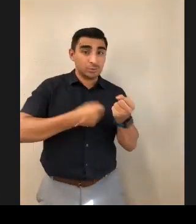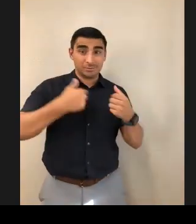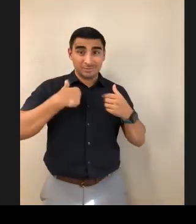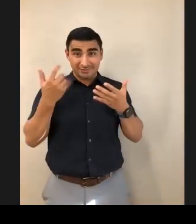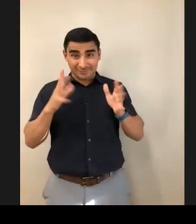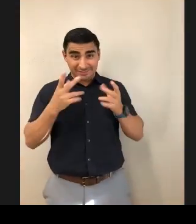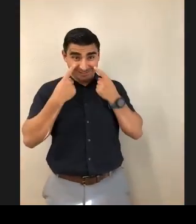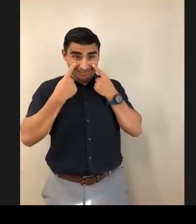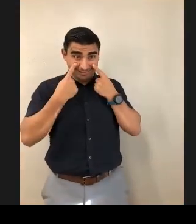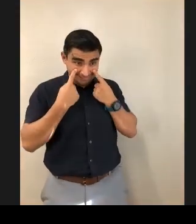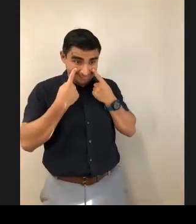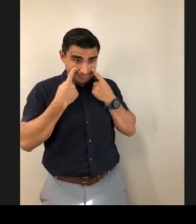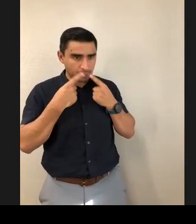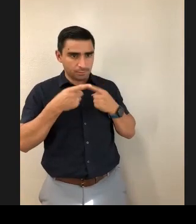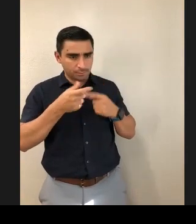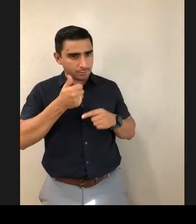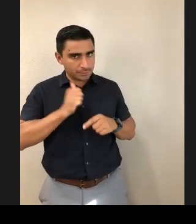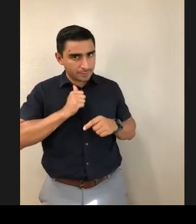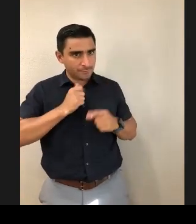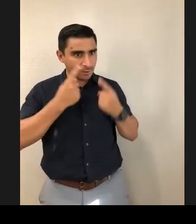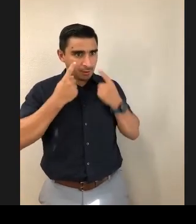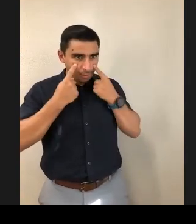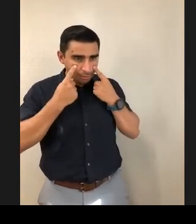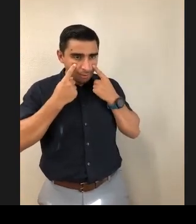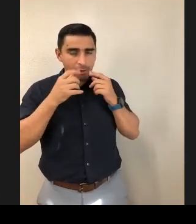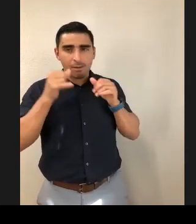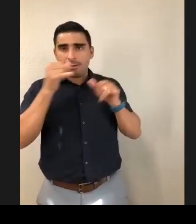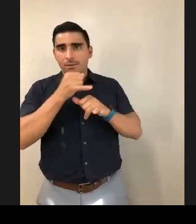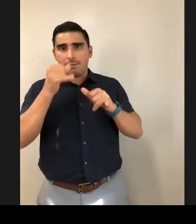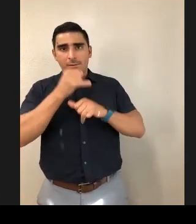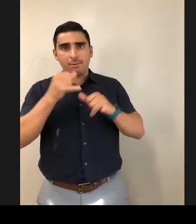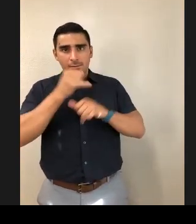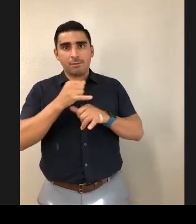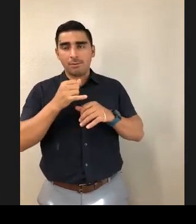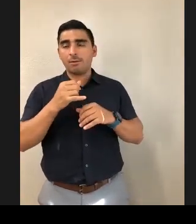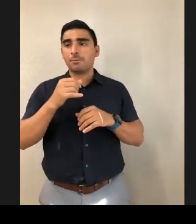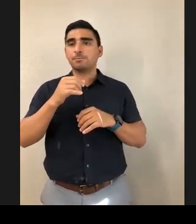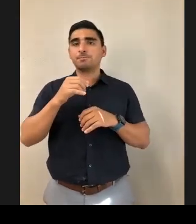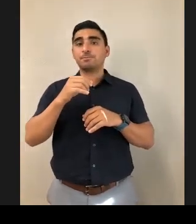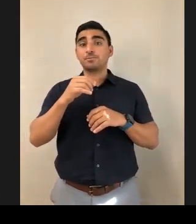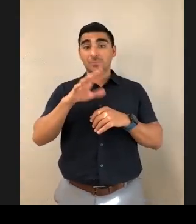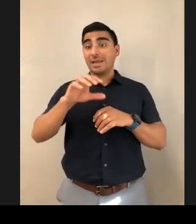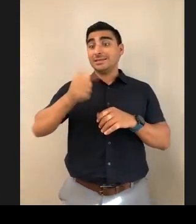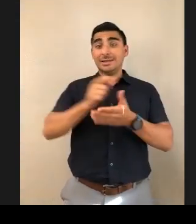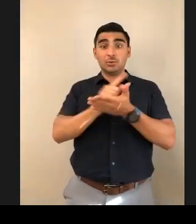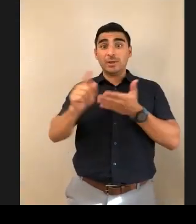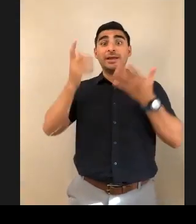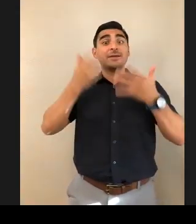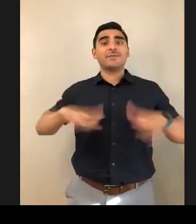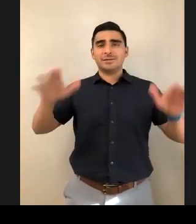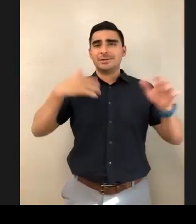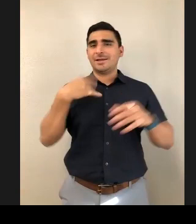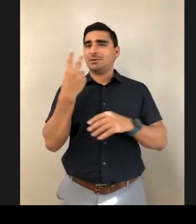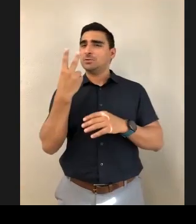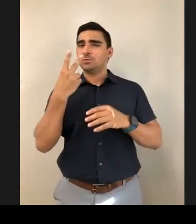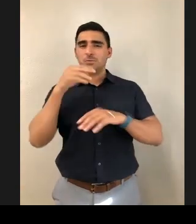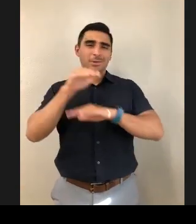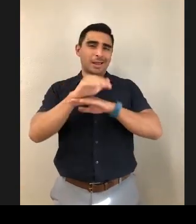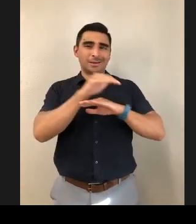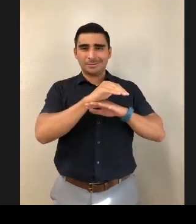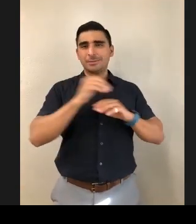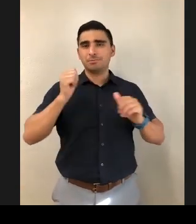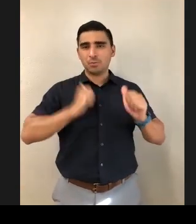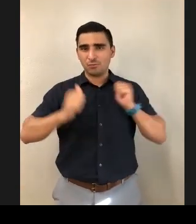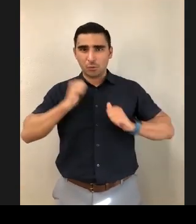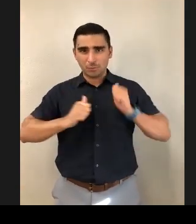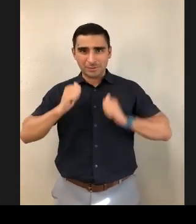así surge la confianza. Y lo he visto cómo sucedió y cómo